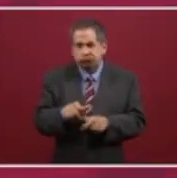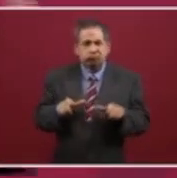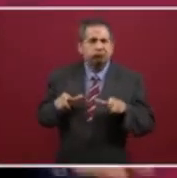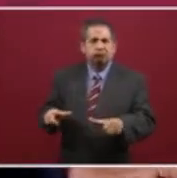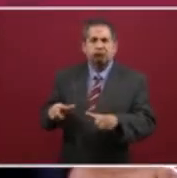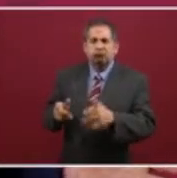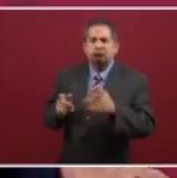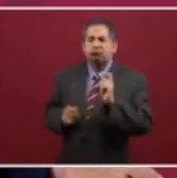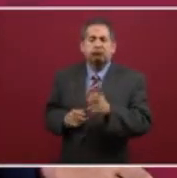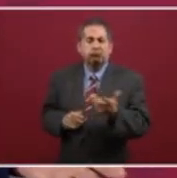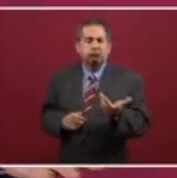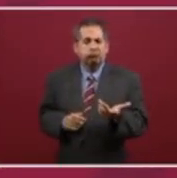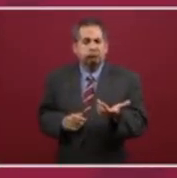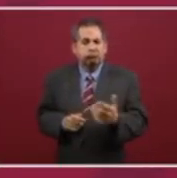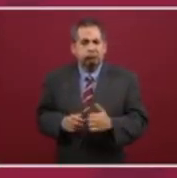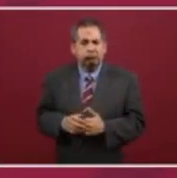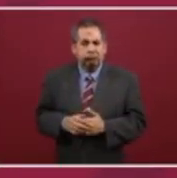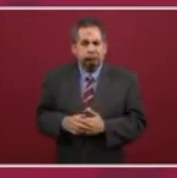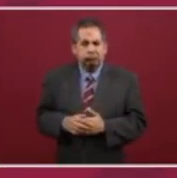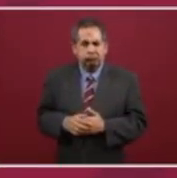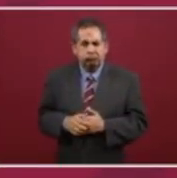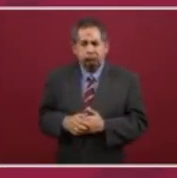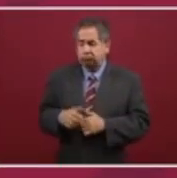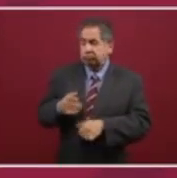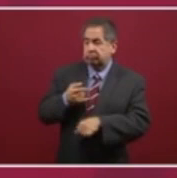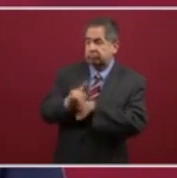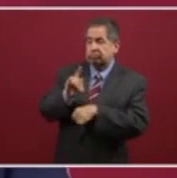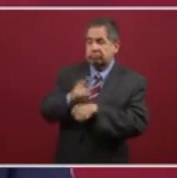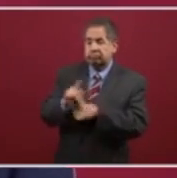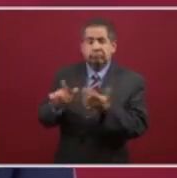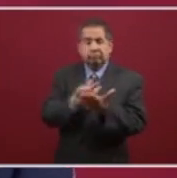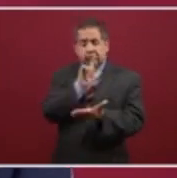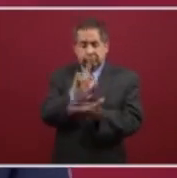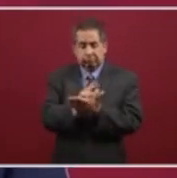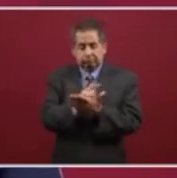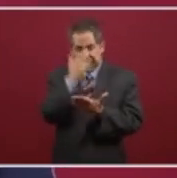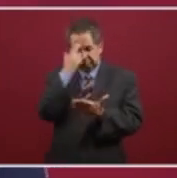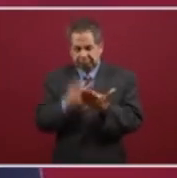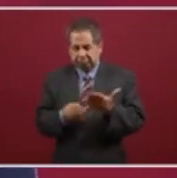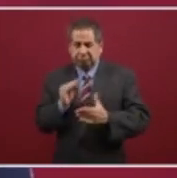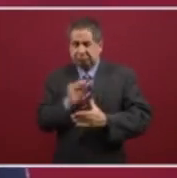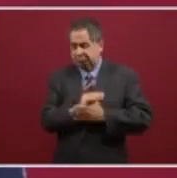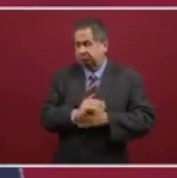nosotros estamos incumpliendo las leyes migratorias de nuestro país.